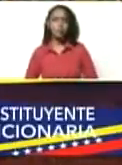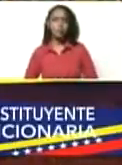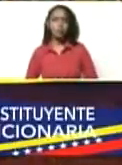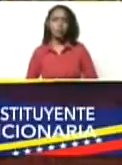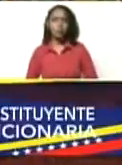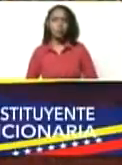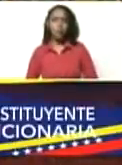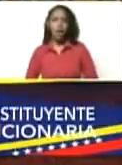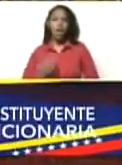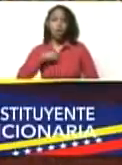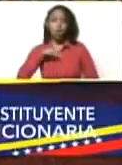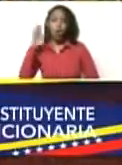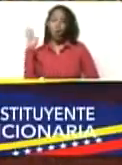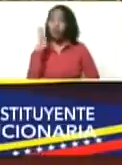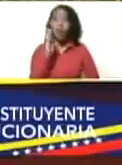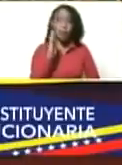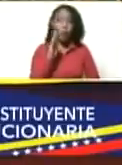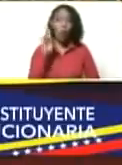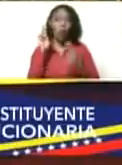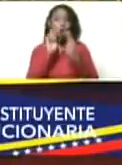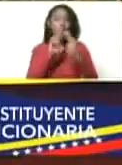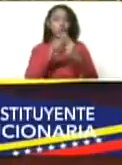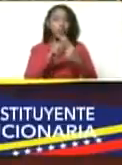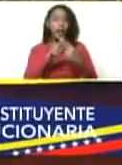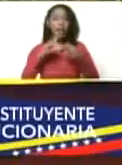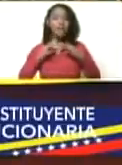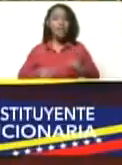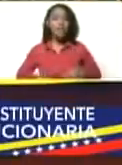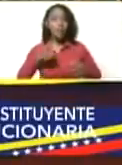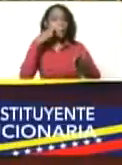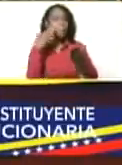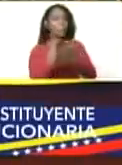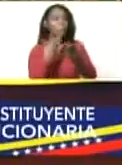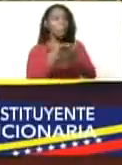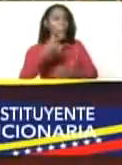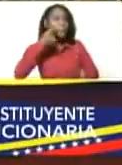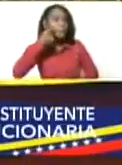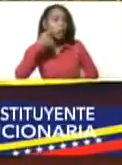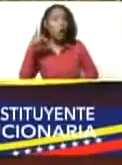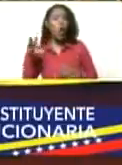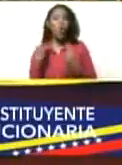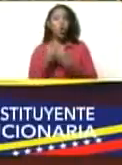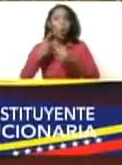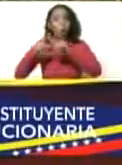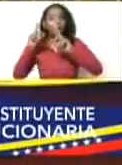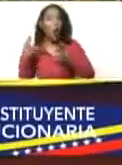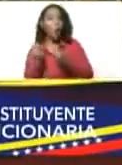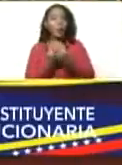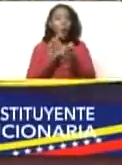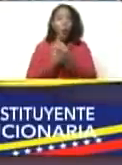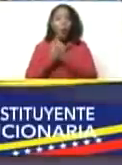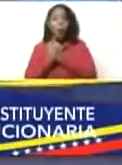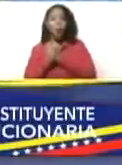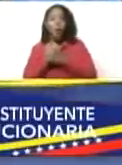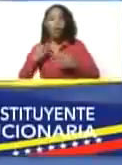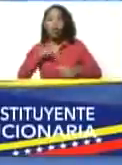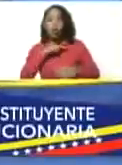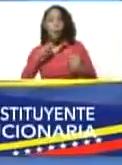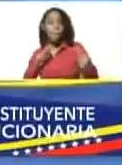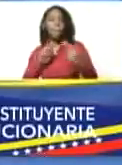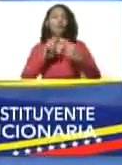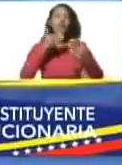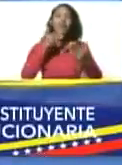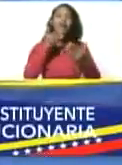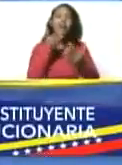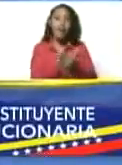Y lo vinimos a conocer físicamente, junto a otros compañeros y compañeras que nos encontramos,